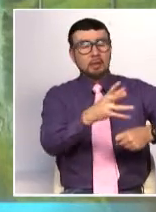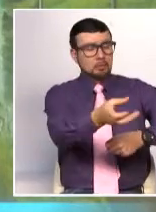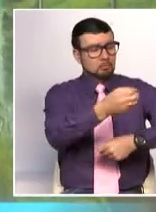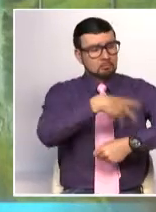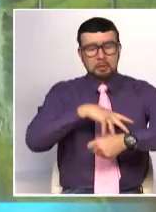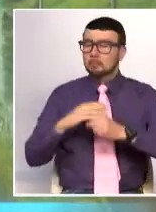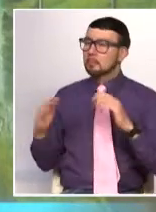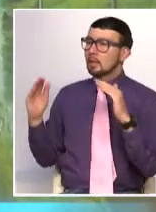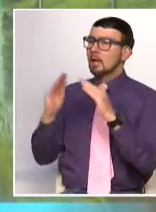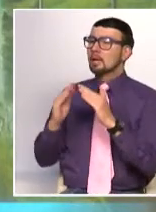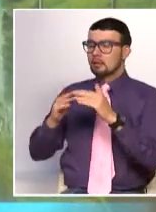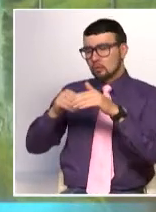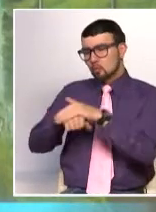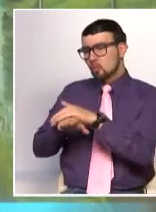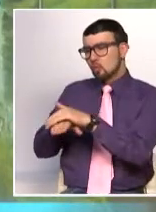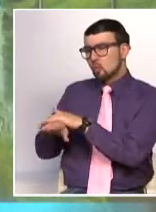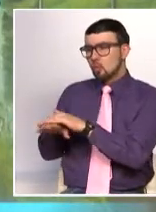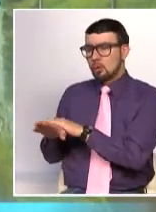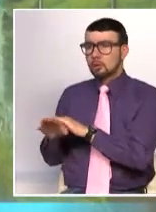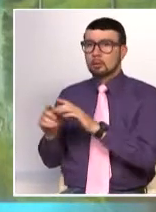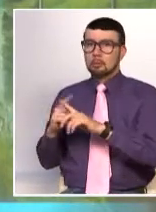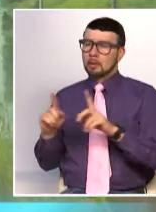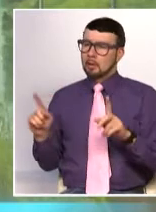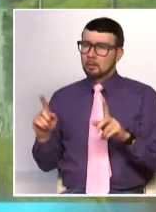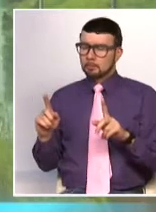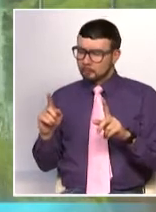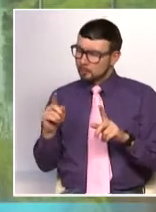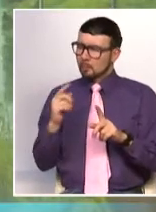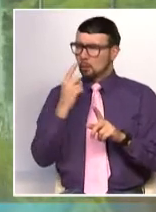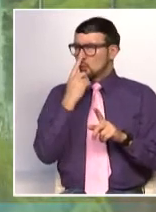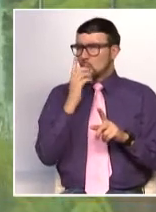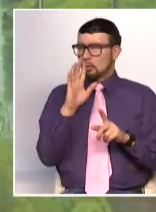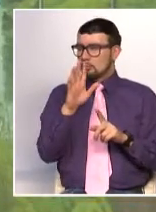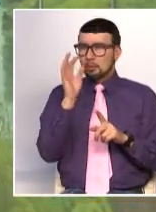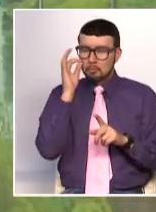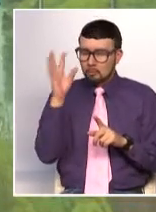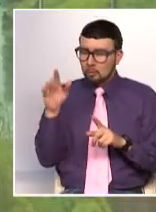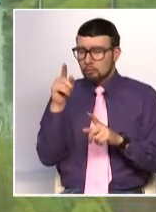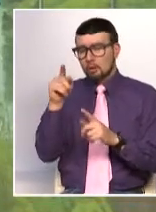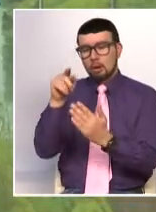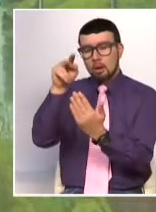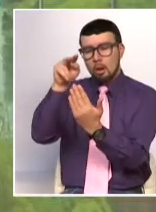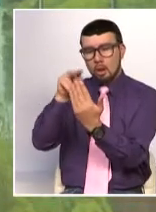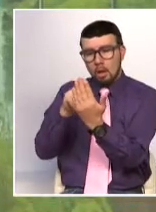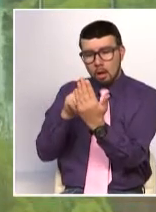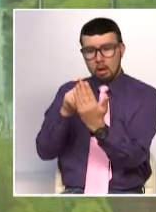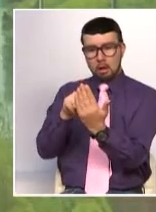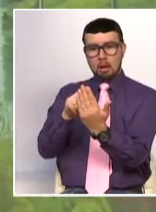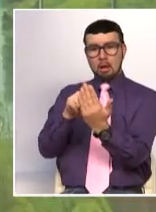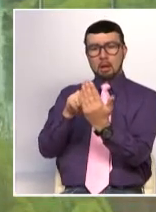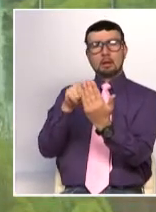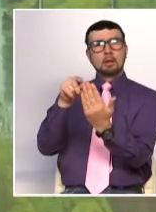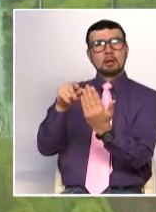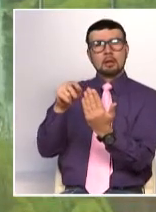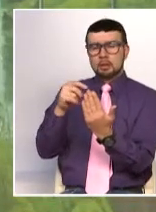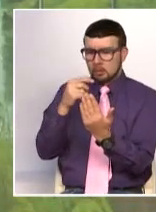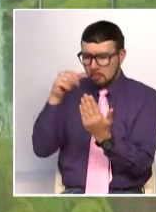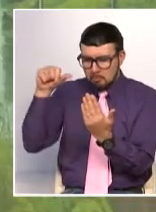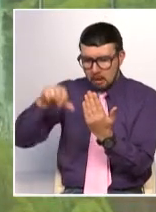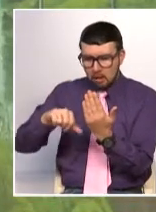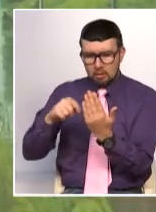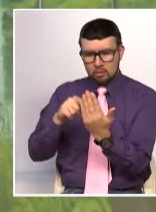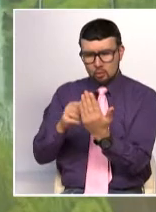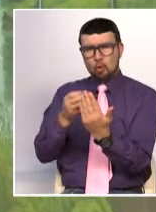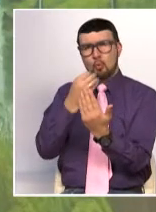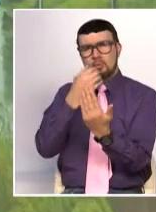casas pero que si tuviéramos la curiosidad de leer un poco más sabemos qué no es comida